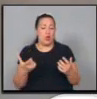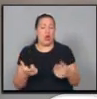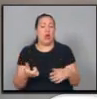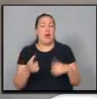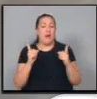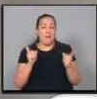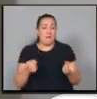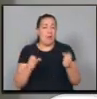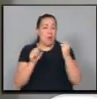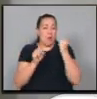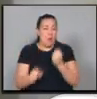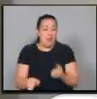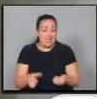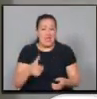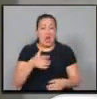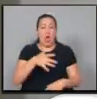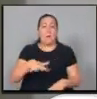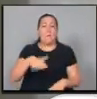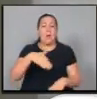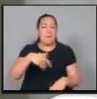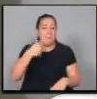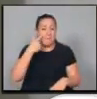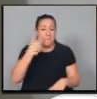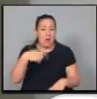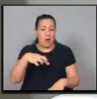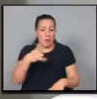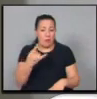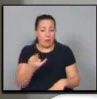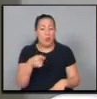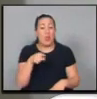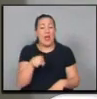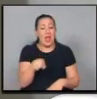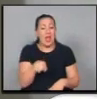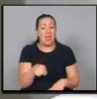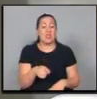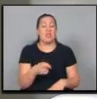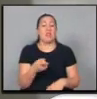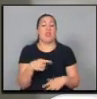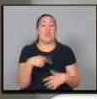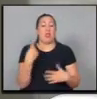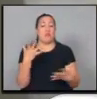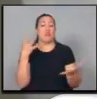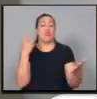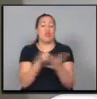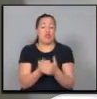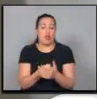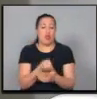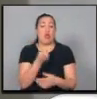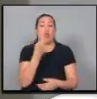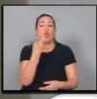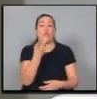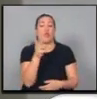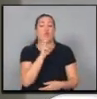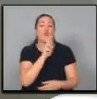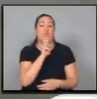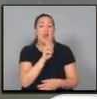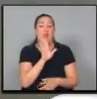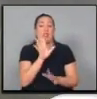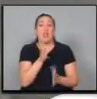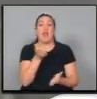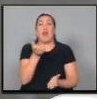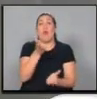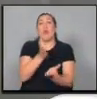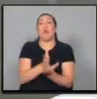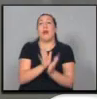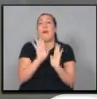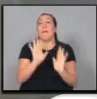Vicente López cuando es Maipú, y ahí es donde impactan sobre el vehículo de estas 2 mujeres que estaban cumpliendo con la ley,